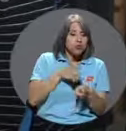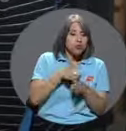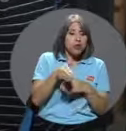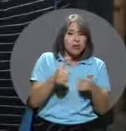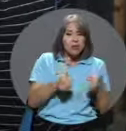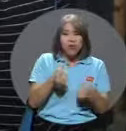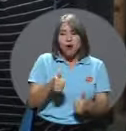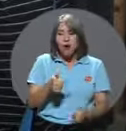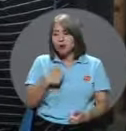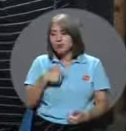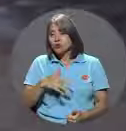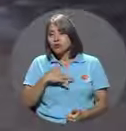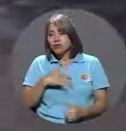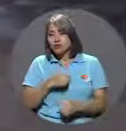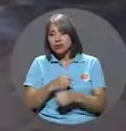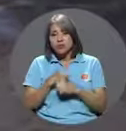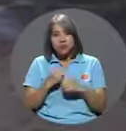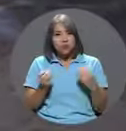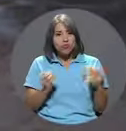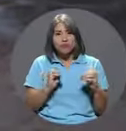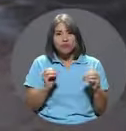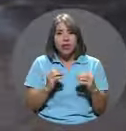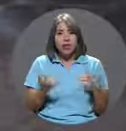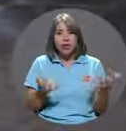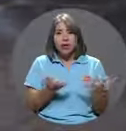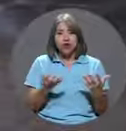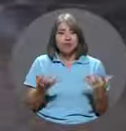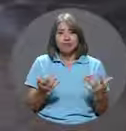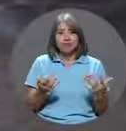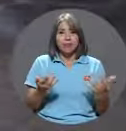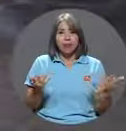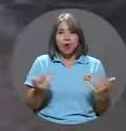estoy seguro o estoy como